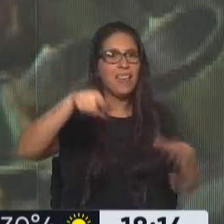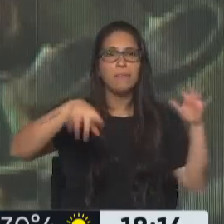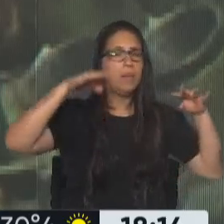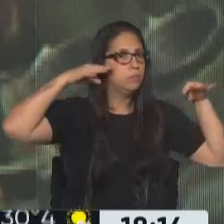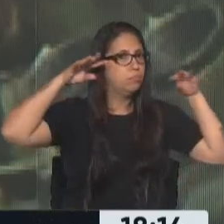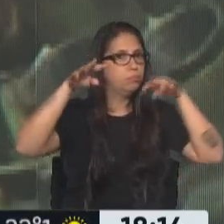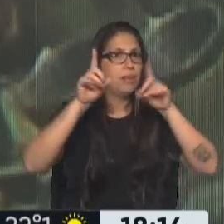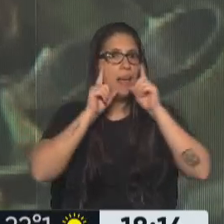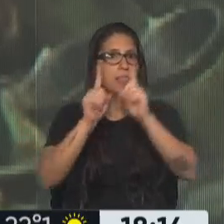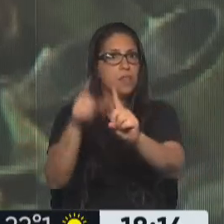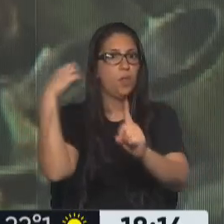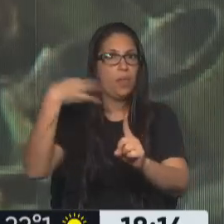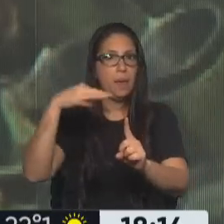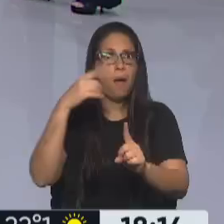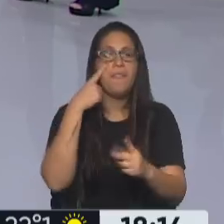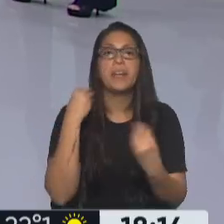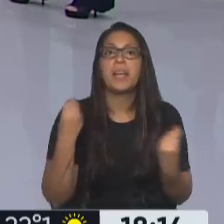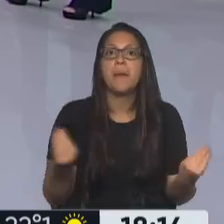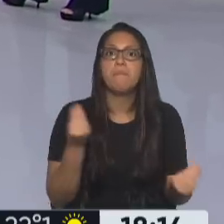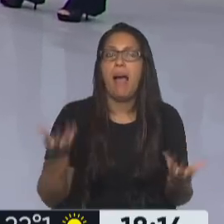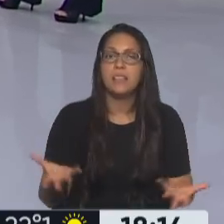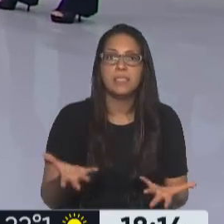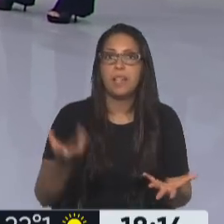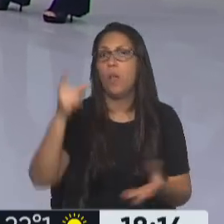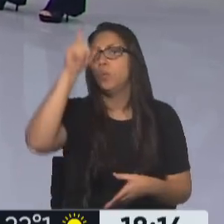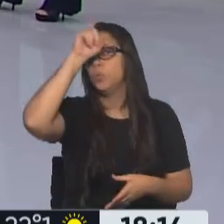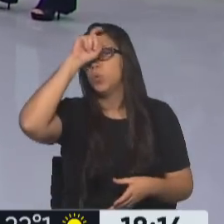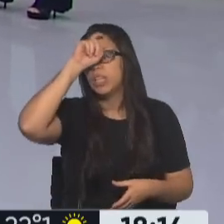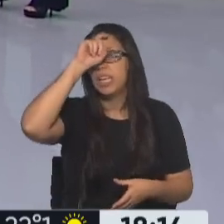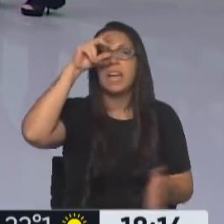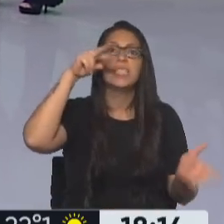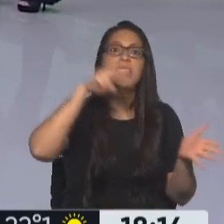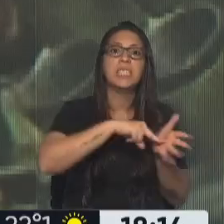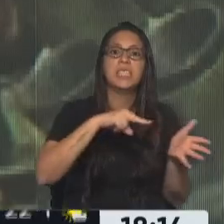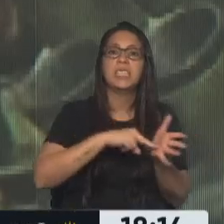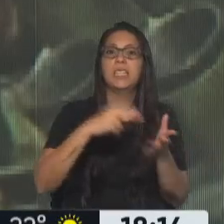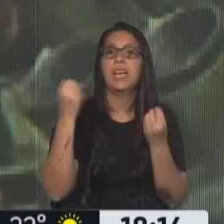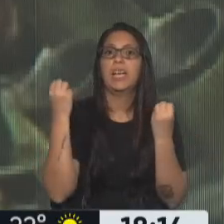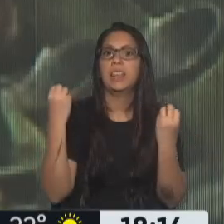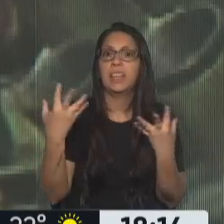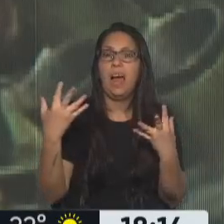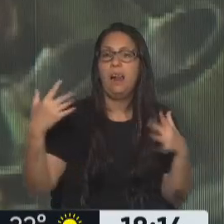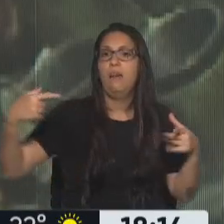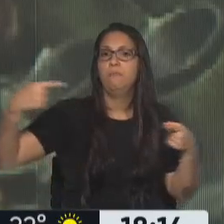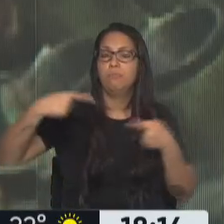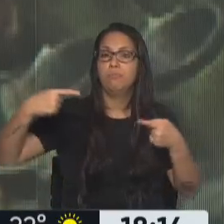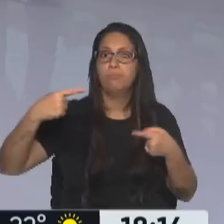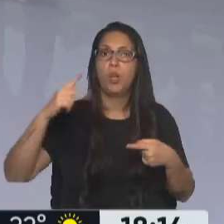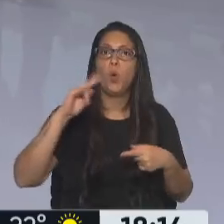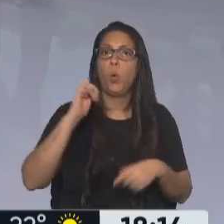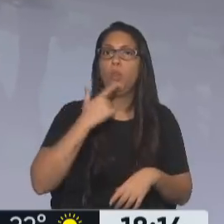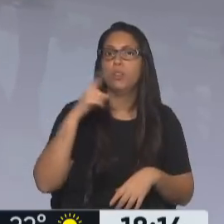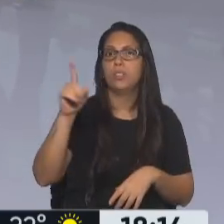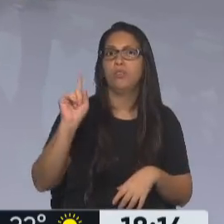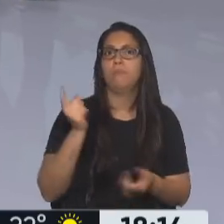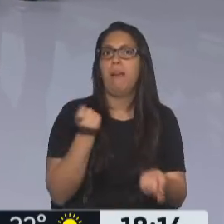puede pasar con Turquía a través de, digamos, los sectores que apoya a Turquía y con los kurdos que tienen esa autonomía en la parte que